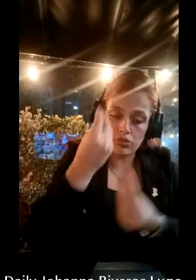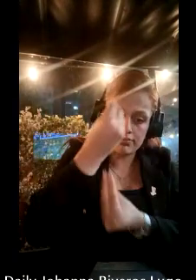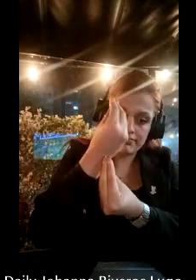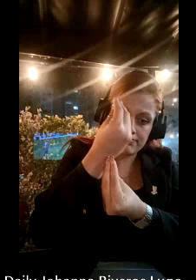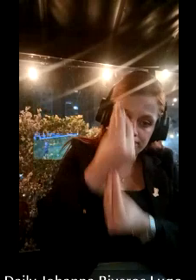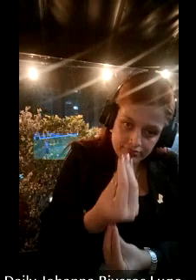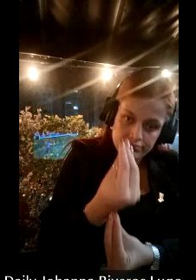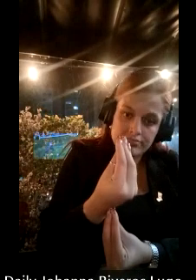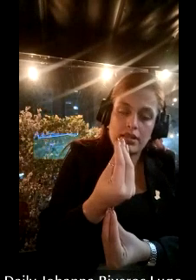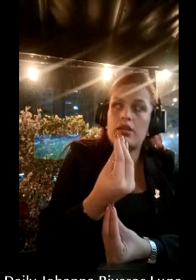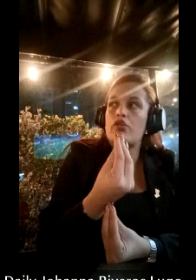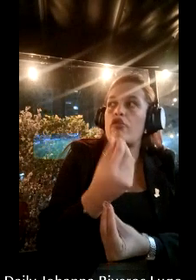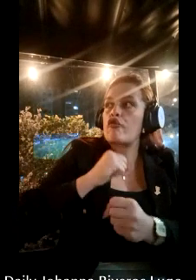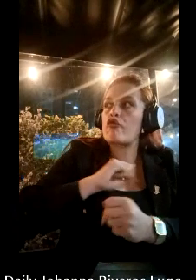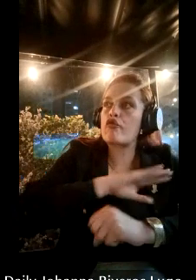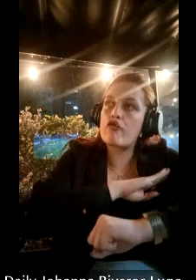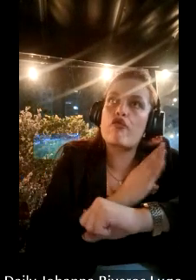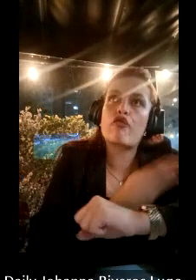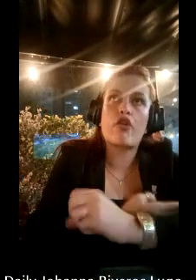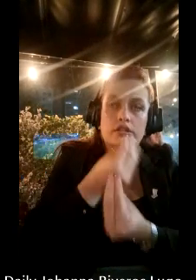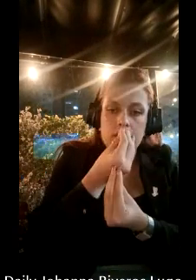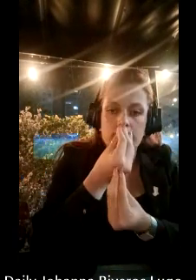pero en la dirección opuesta sobre el primero.